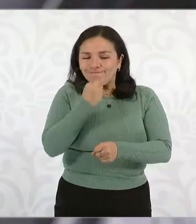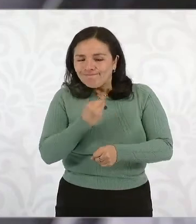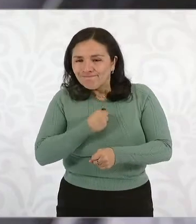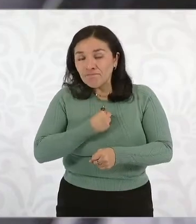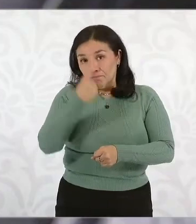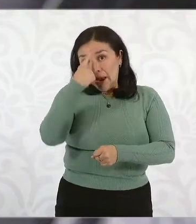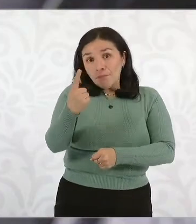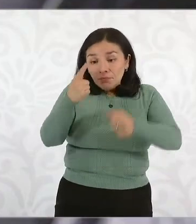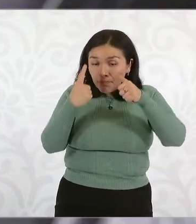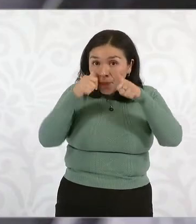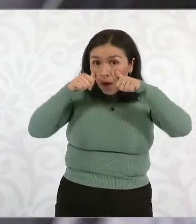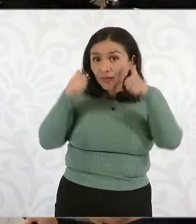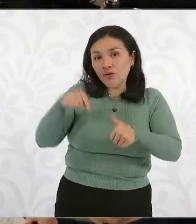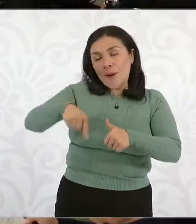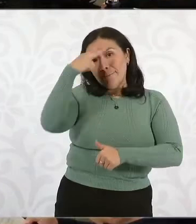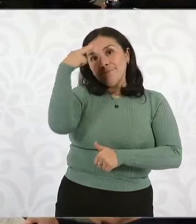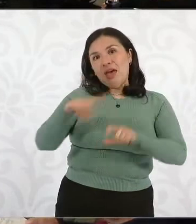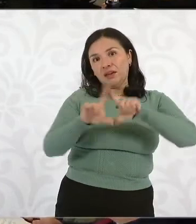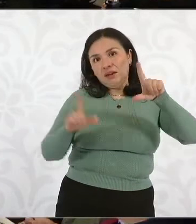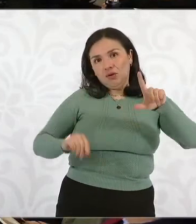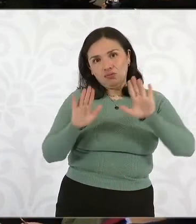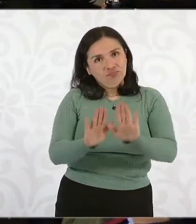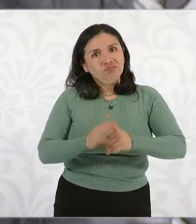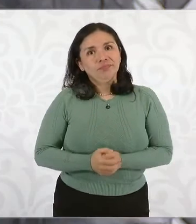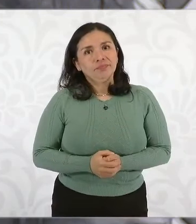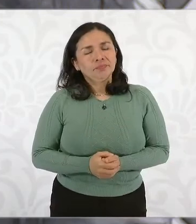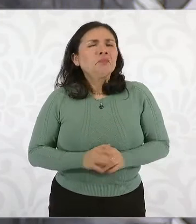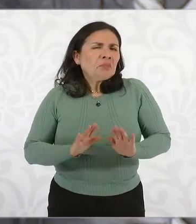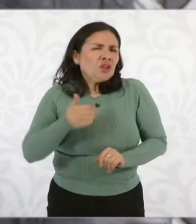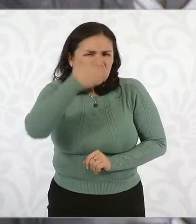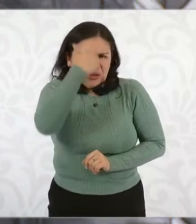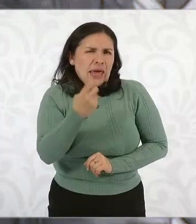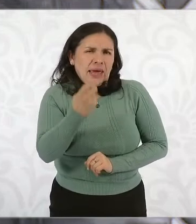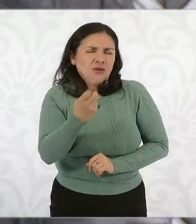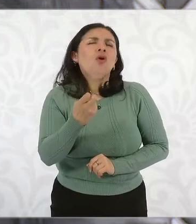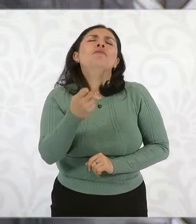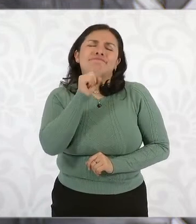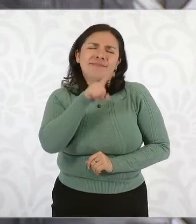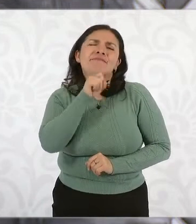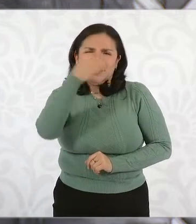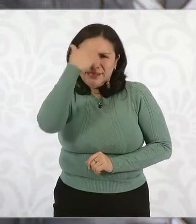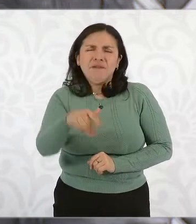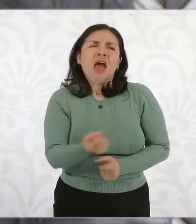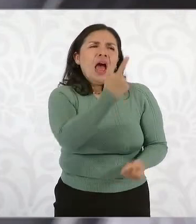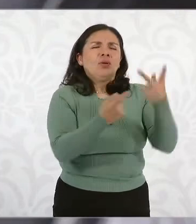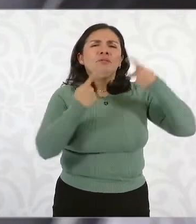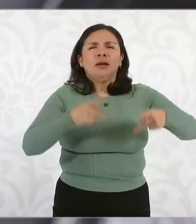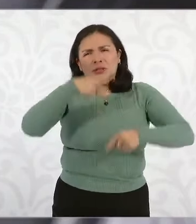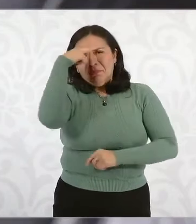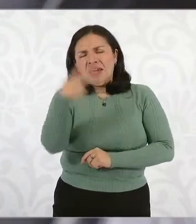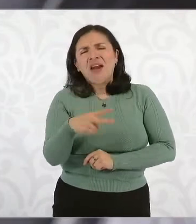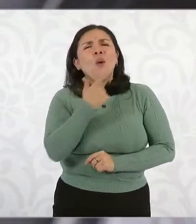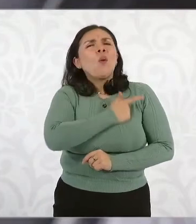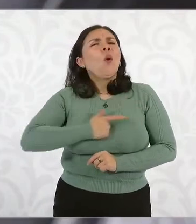de México. Repito, eso no quiere decir también que haya mexicanos que no les guste andar abriéndole